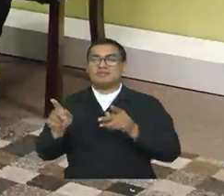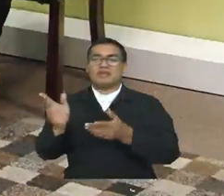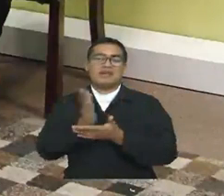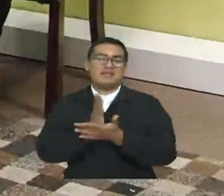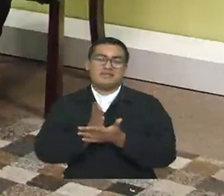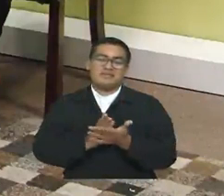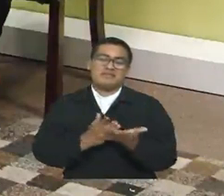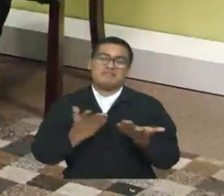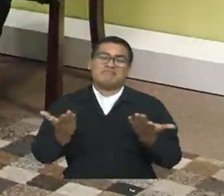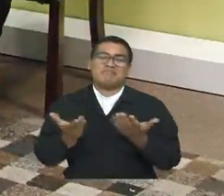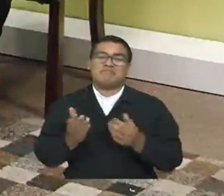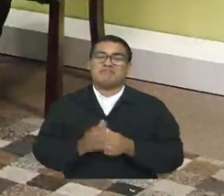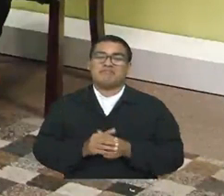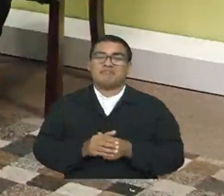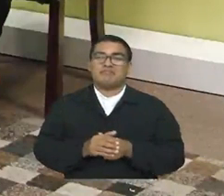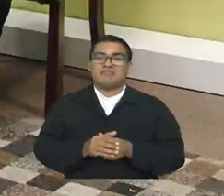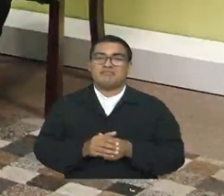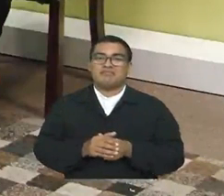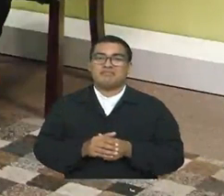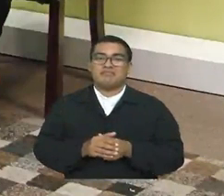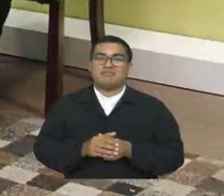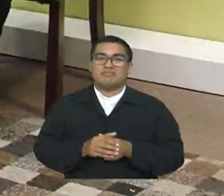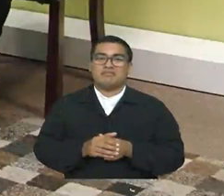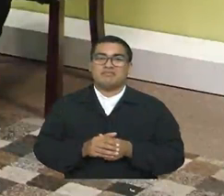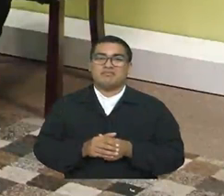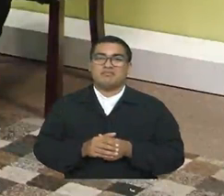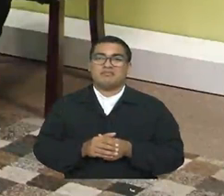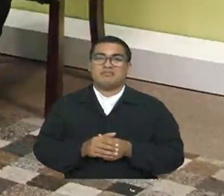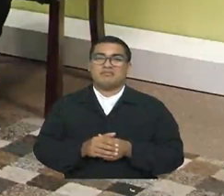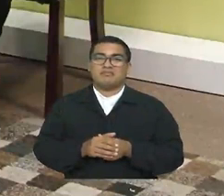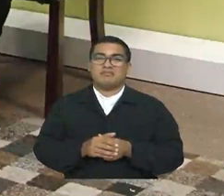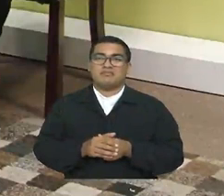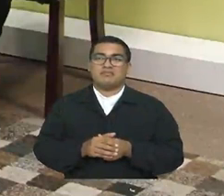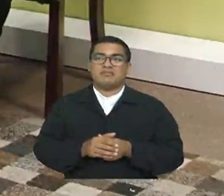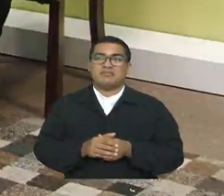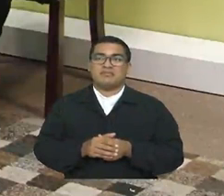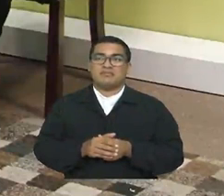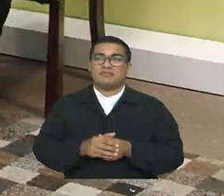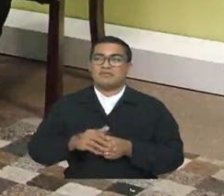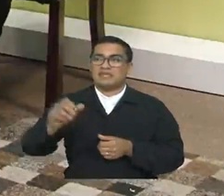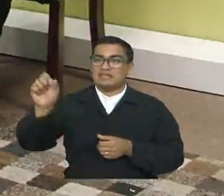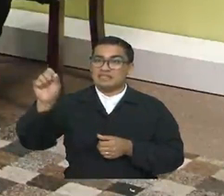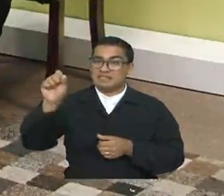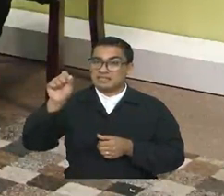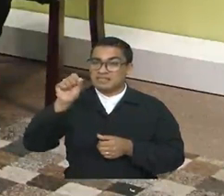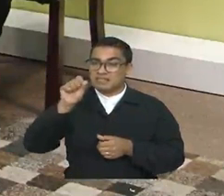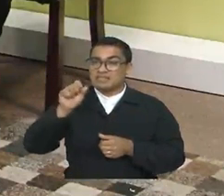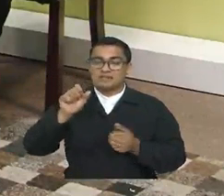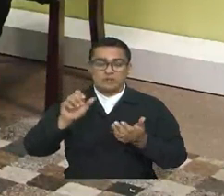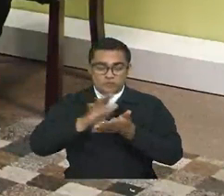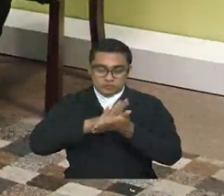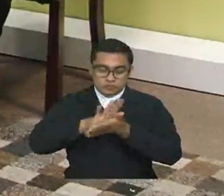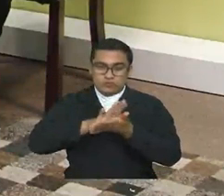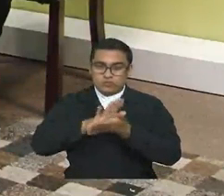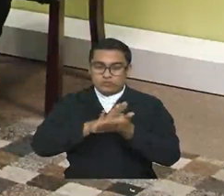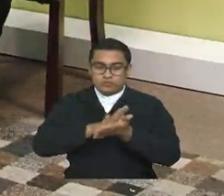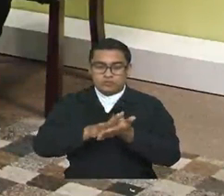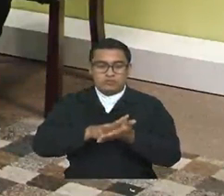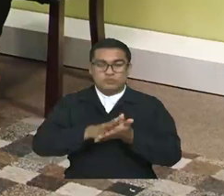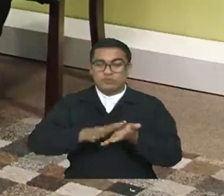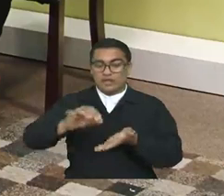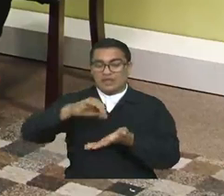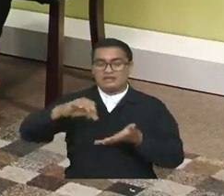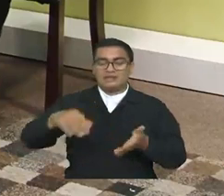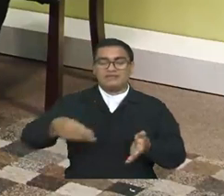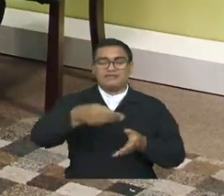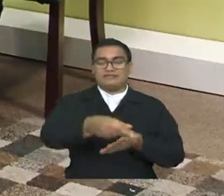con chingaste de la zanahoria y con otro tipo de fruta. Son buenas, en